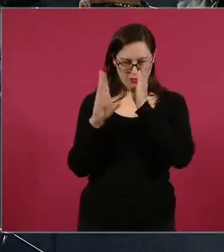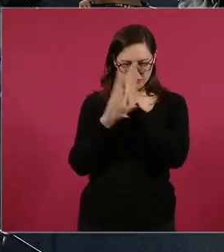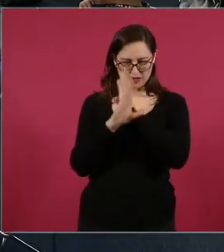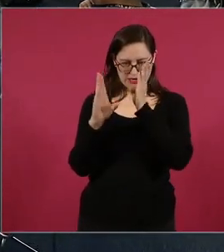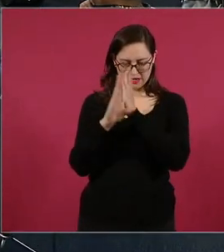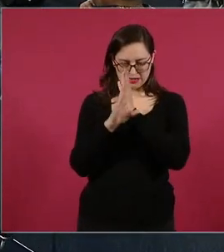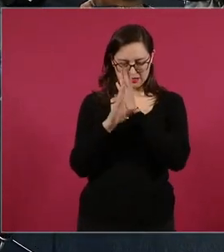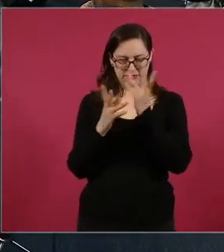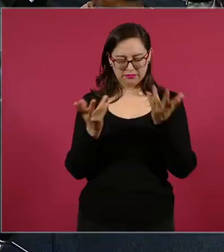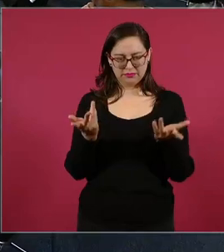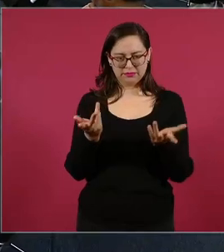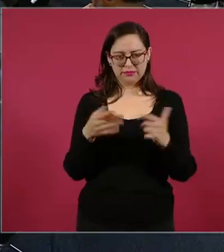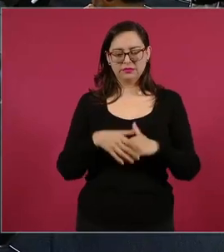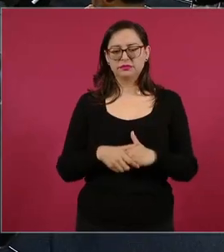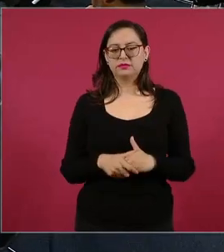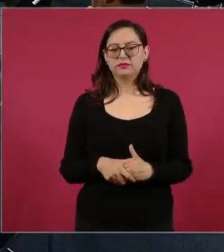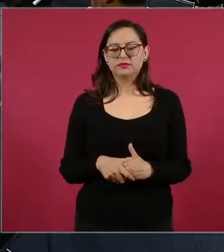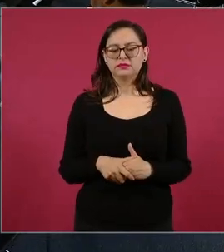del gobierno,